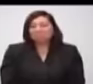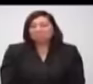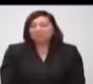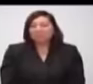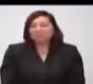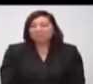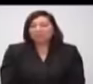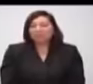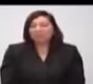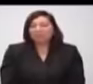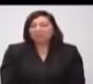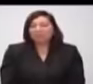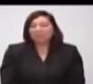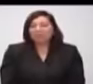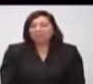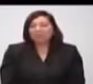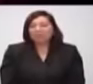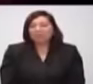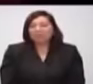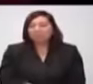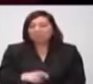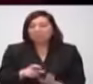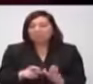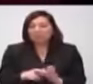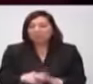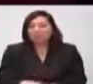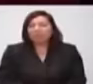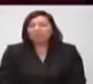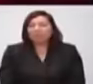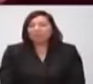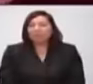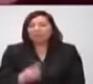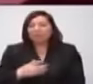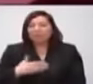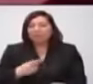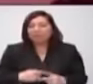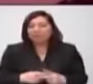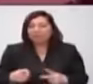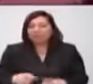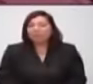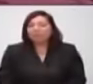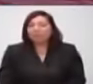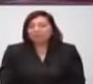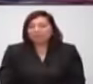tenemos la cartera de proyectos que va para poder salir con